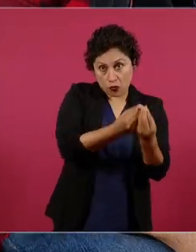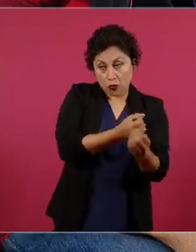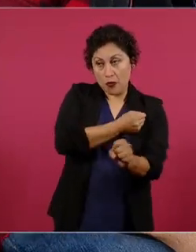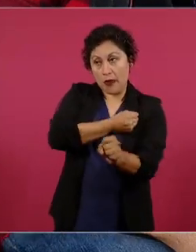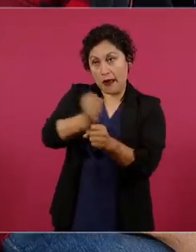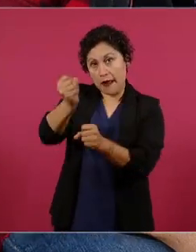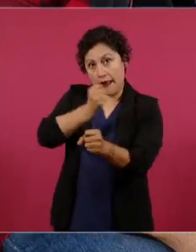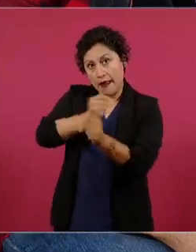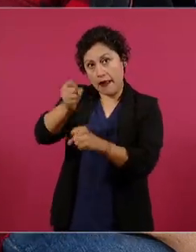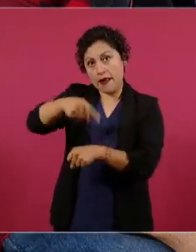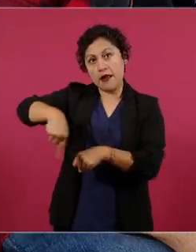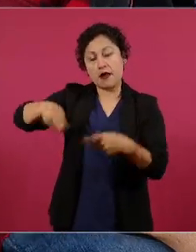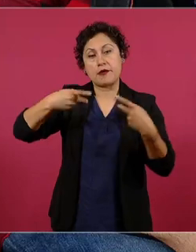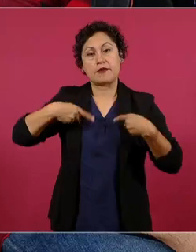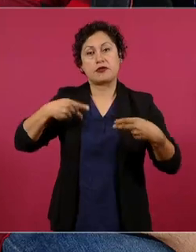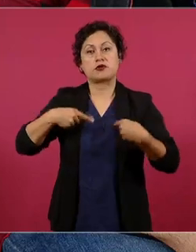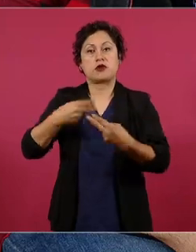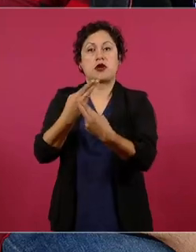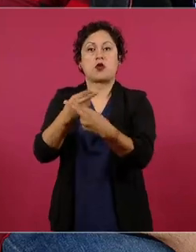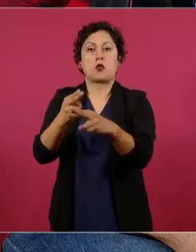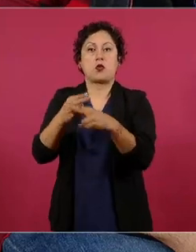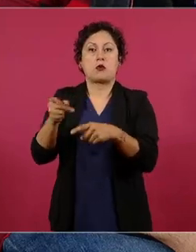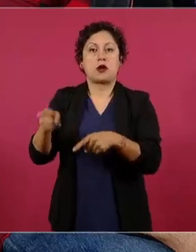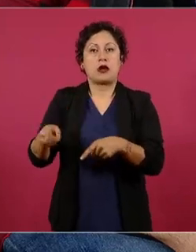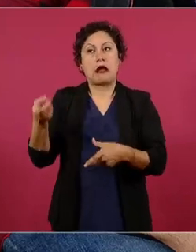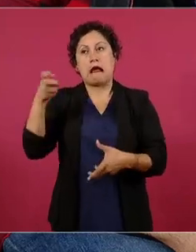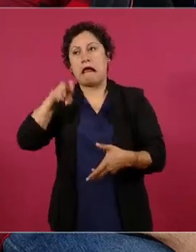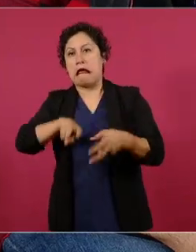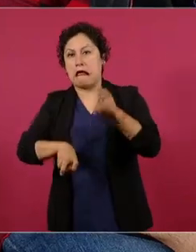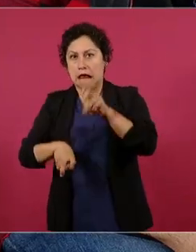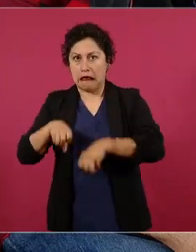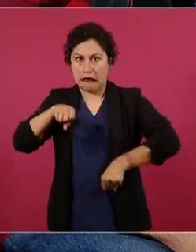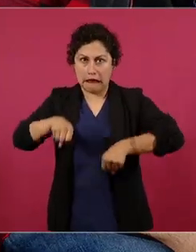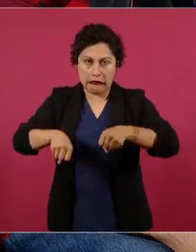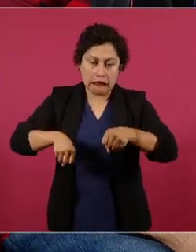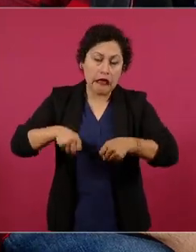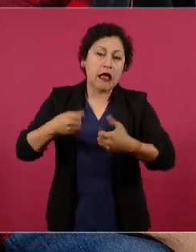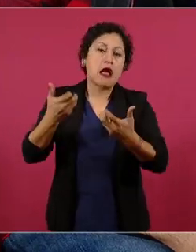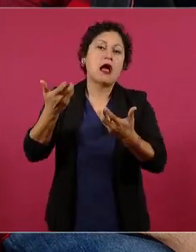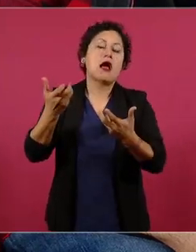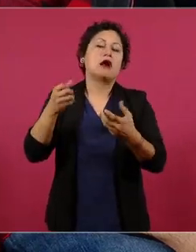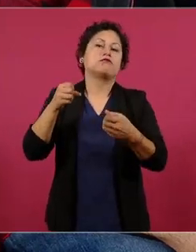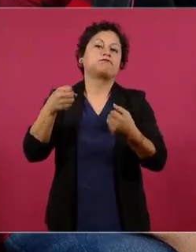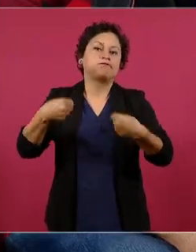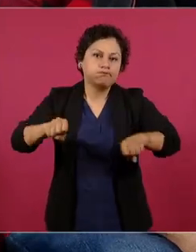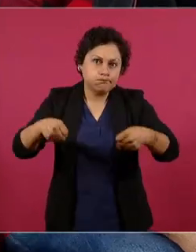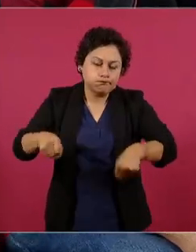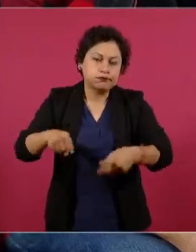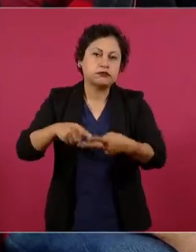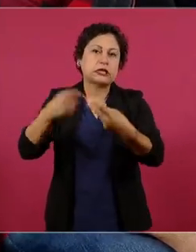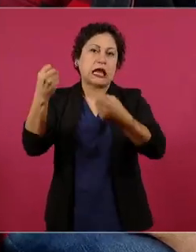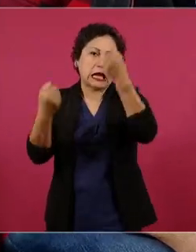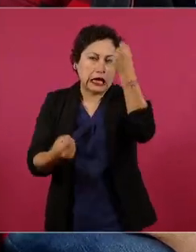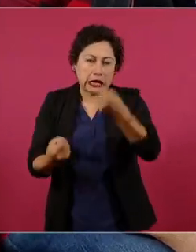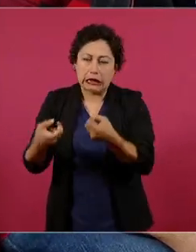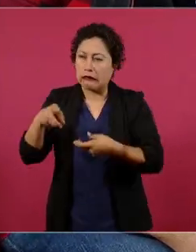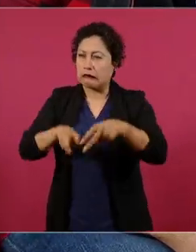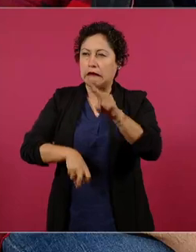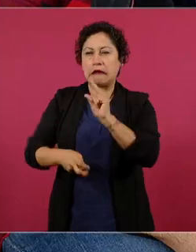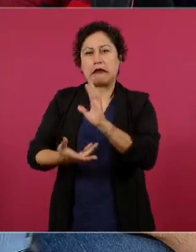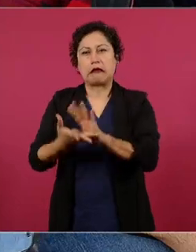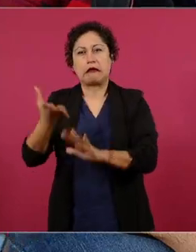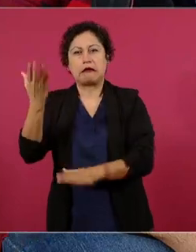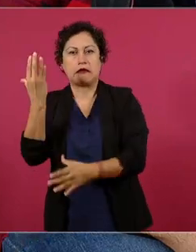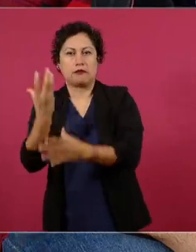operadores, quienes subían como podían, ya sea con su vehículo o con su moto. Presidente, ¿por qué? ¿Por qué?